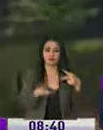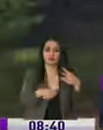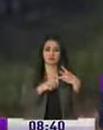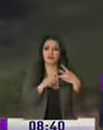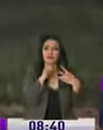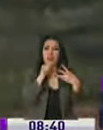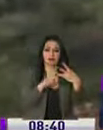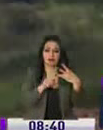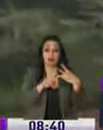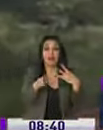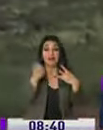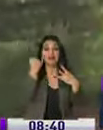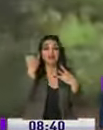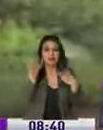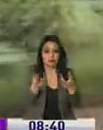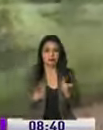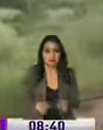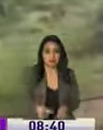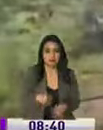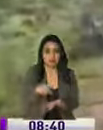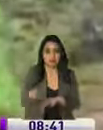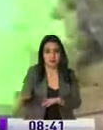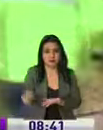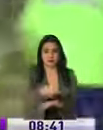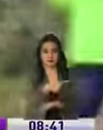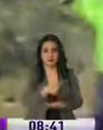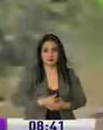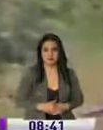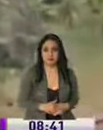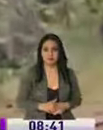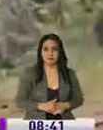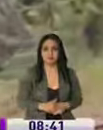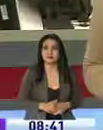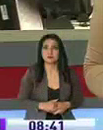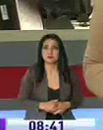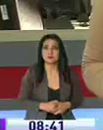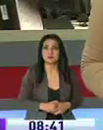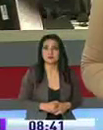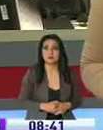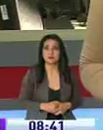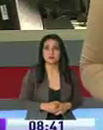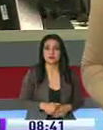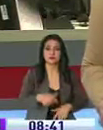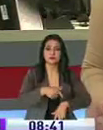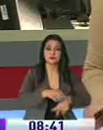como coautor del crimen, informó Iván Casamen.